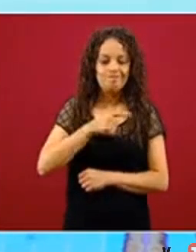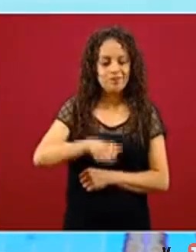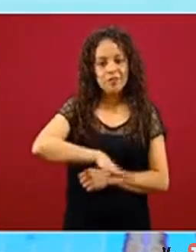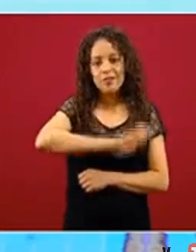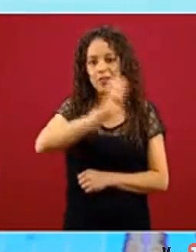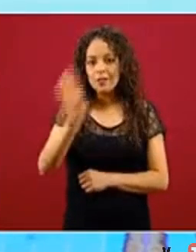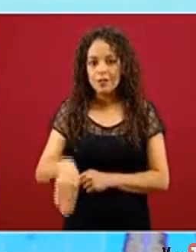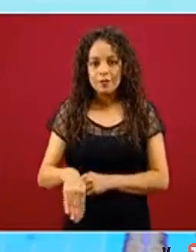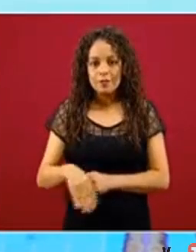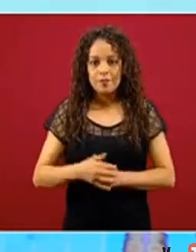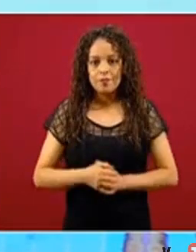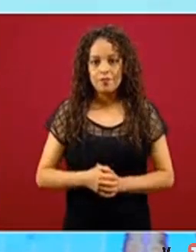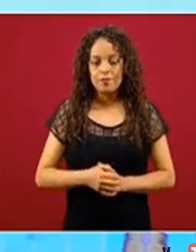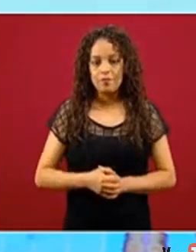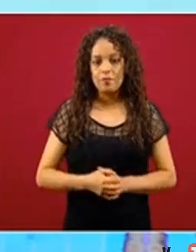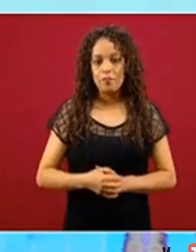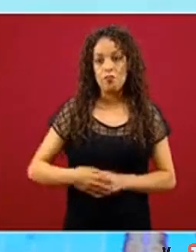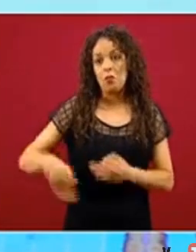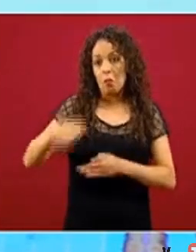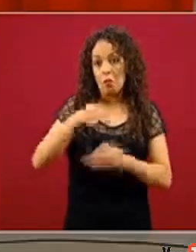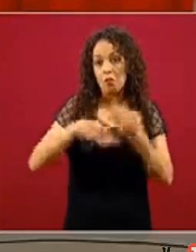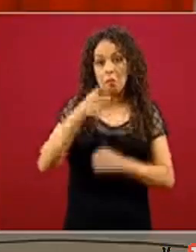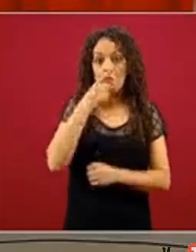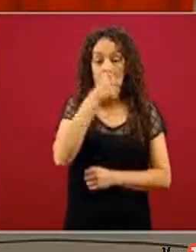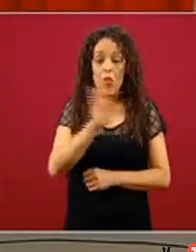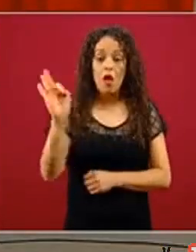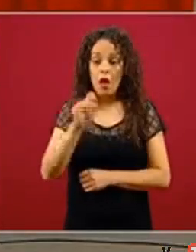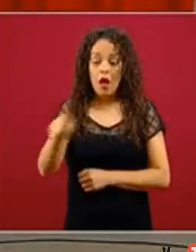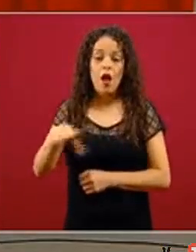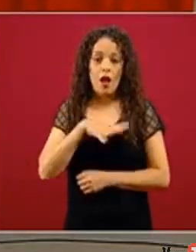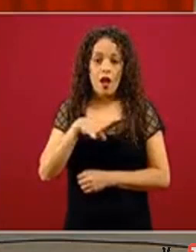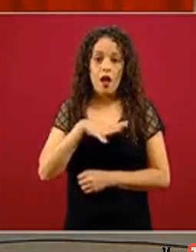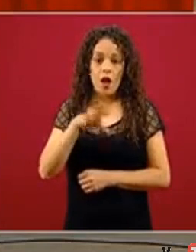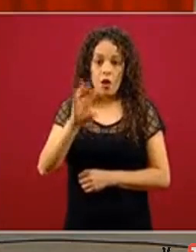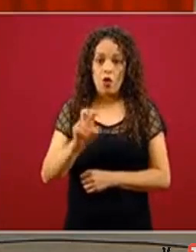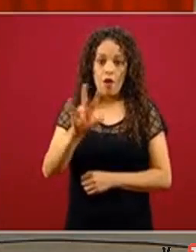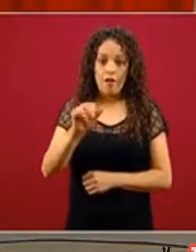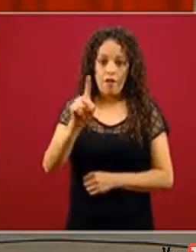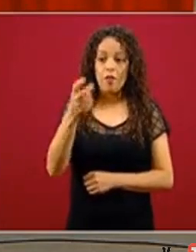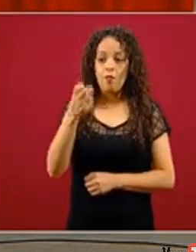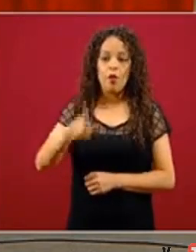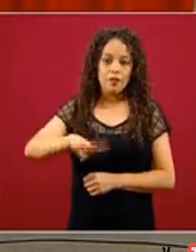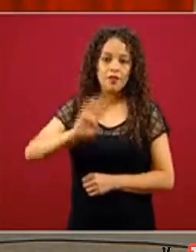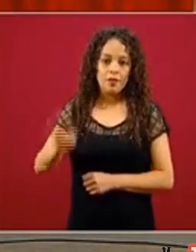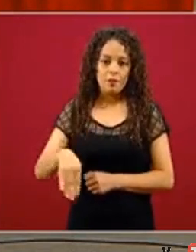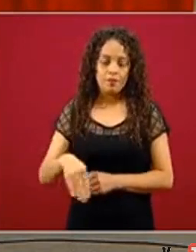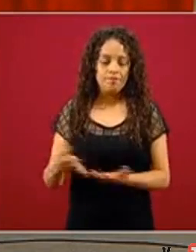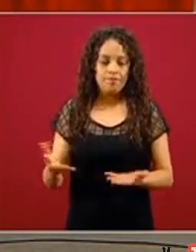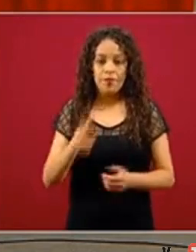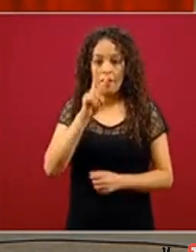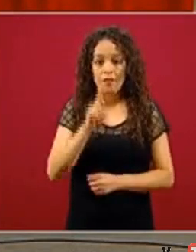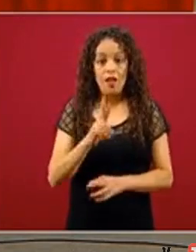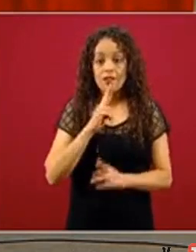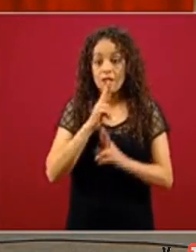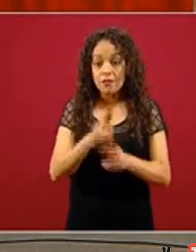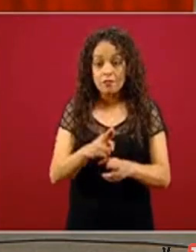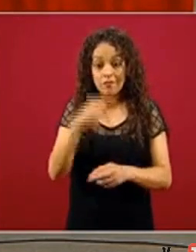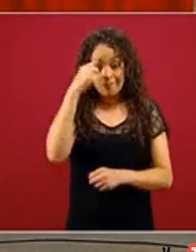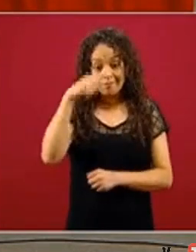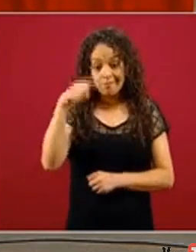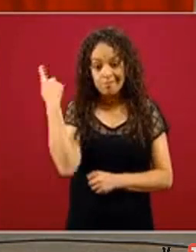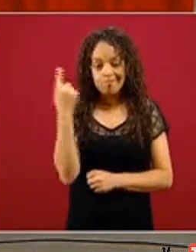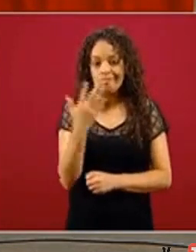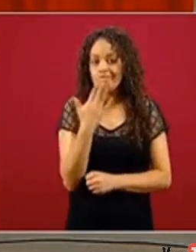presume que pudo haber tenido COVID y que esa fue la razón por la que ocurrió. Entonces, en realidad no hay una respuesta simple, básicamente es